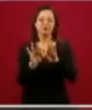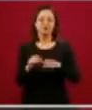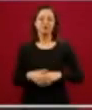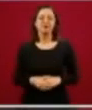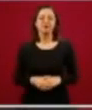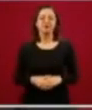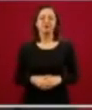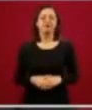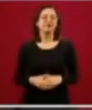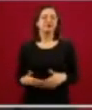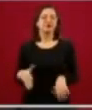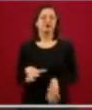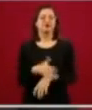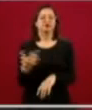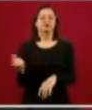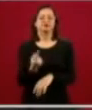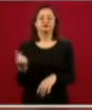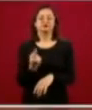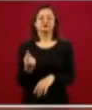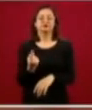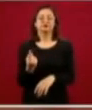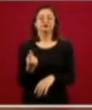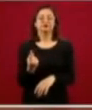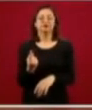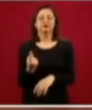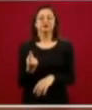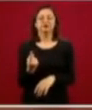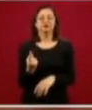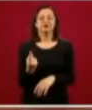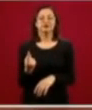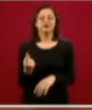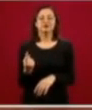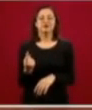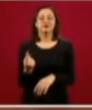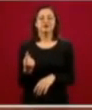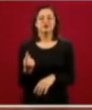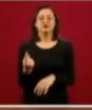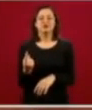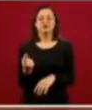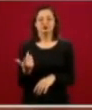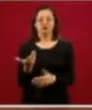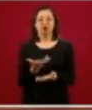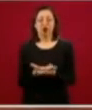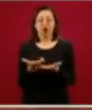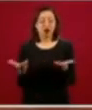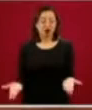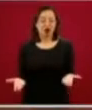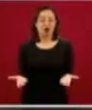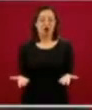por qué también ahora y ay